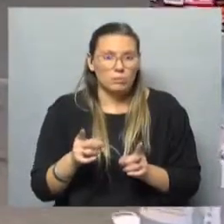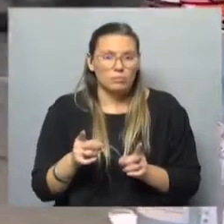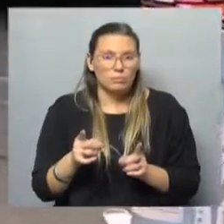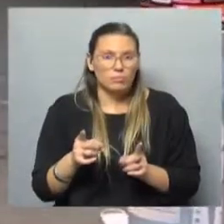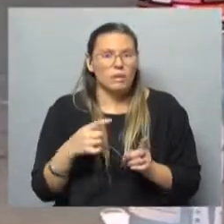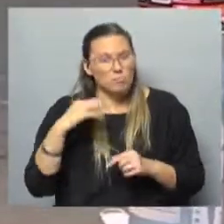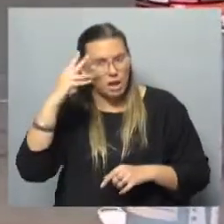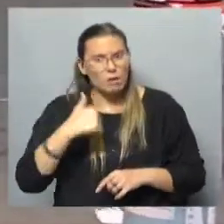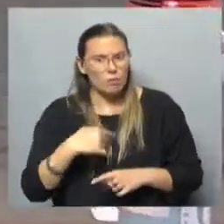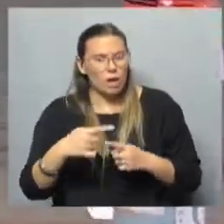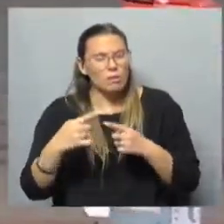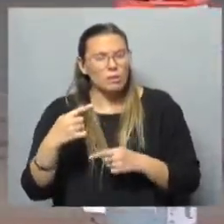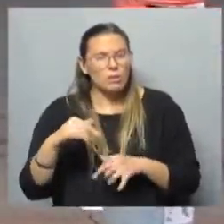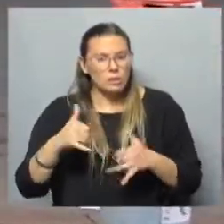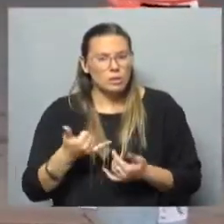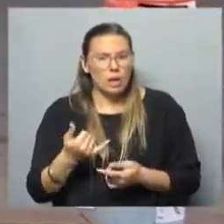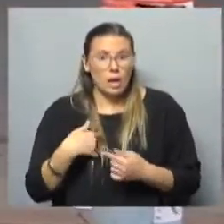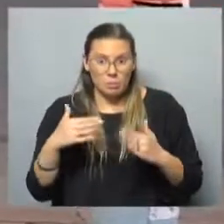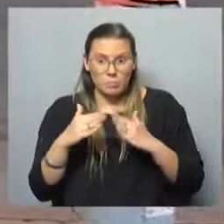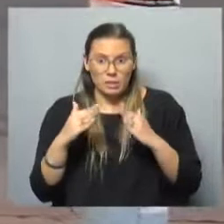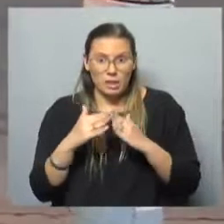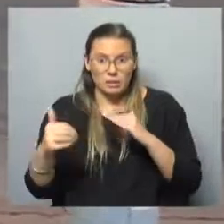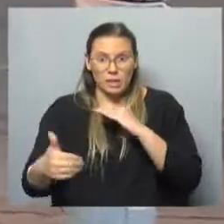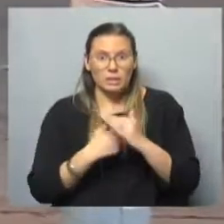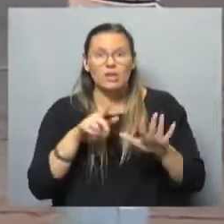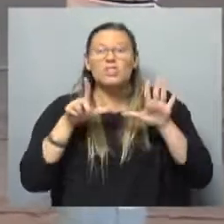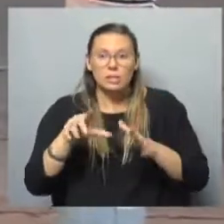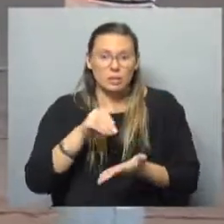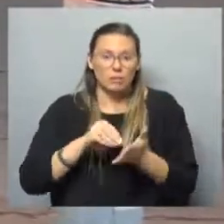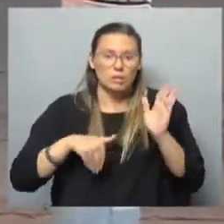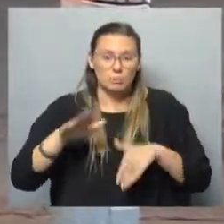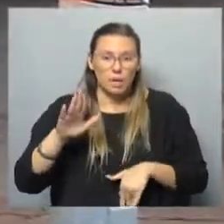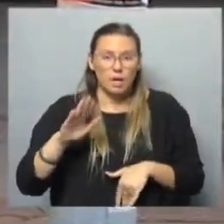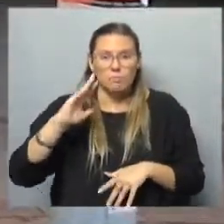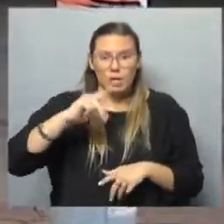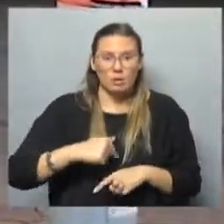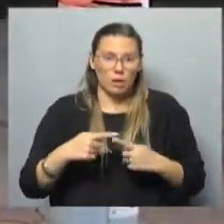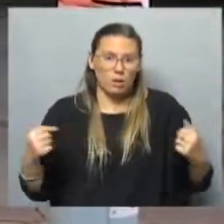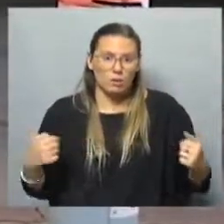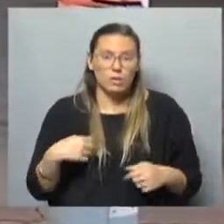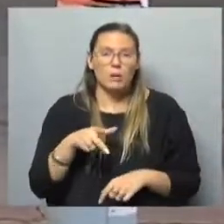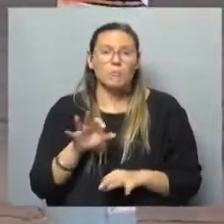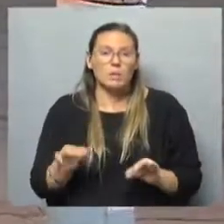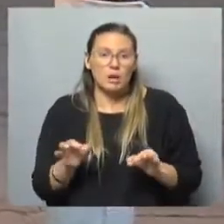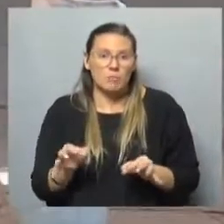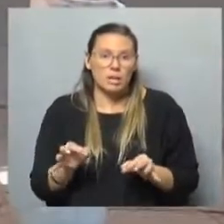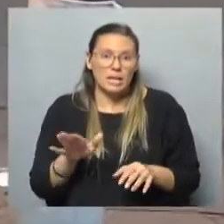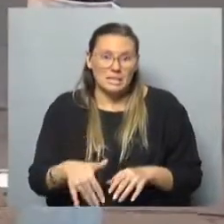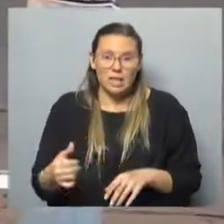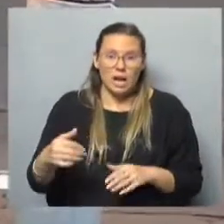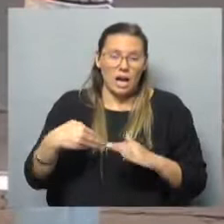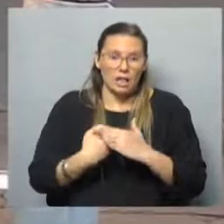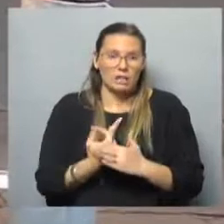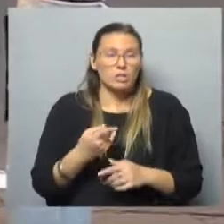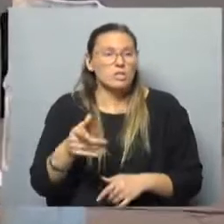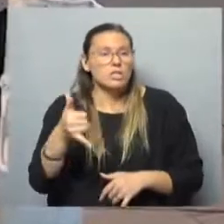me han robado varias veces. En mi casa me la coparon más de 7 veces. Me han sacado de todo, con mi hermana chica adentro. Porque llamas a la